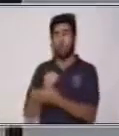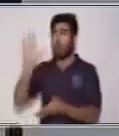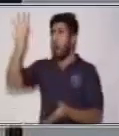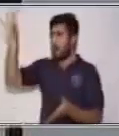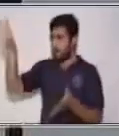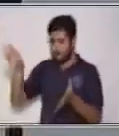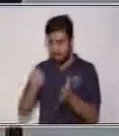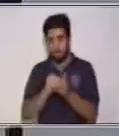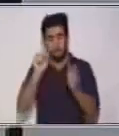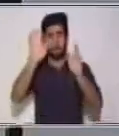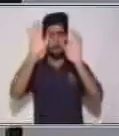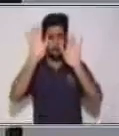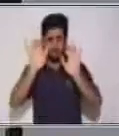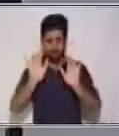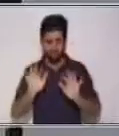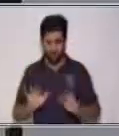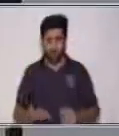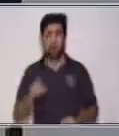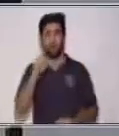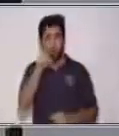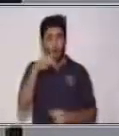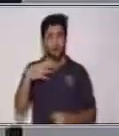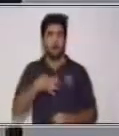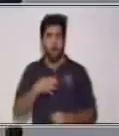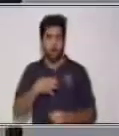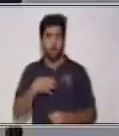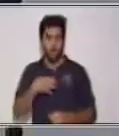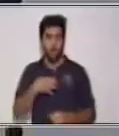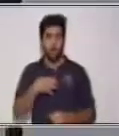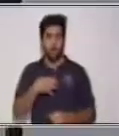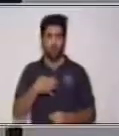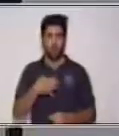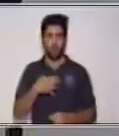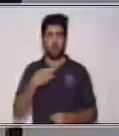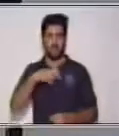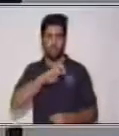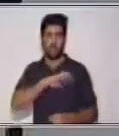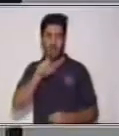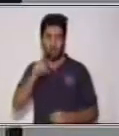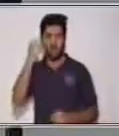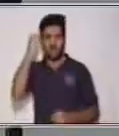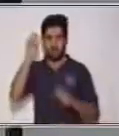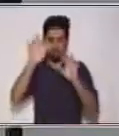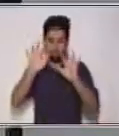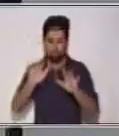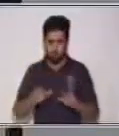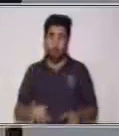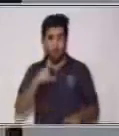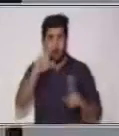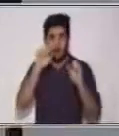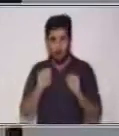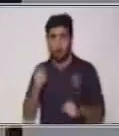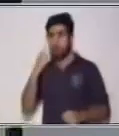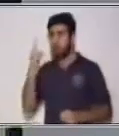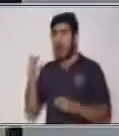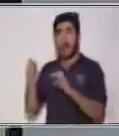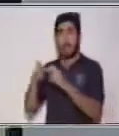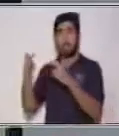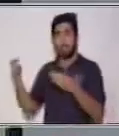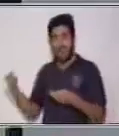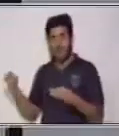recordar, utilicemos libros, revistas, diccionarios, podríamos utilizar también la prensa